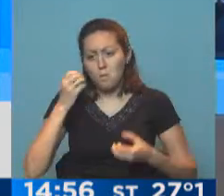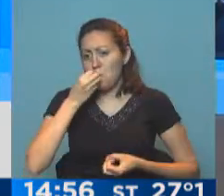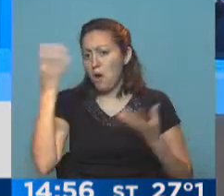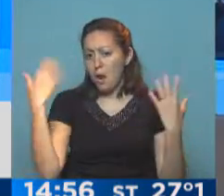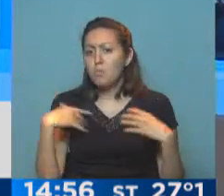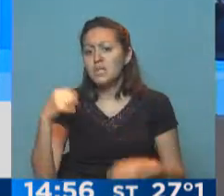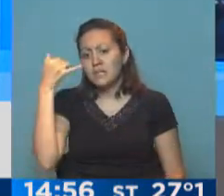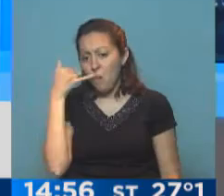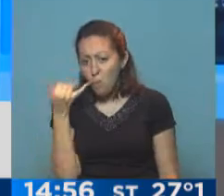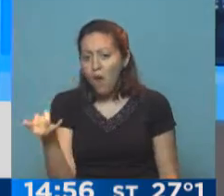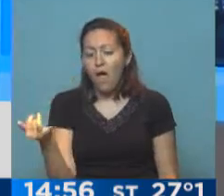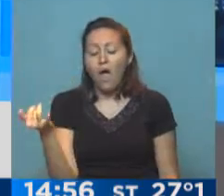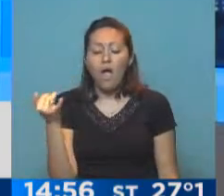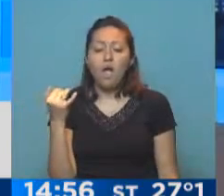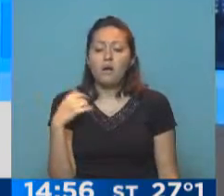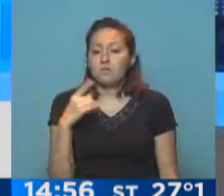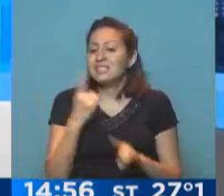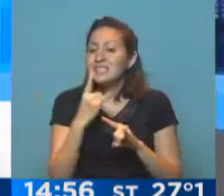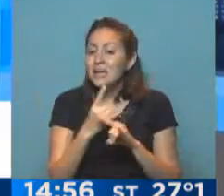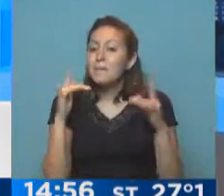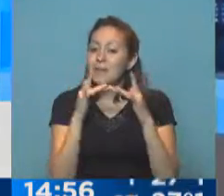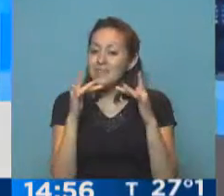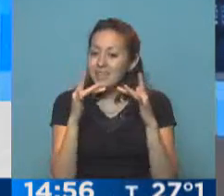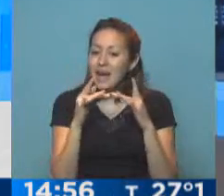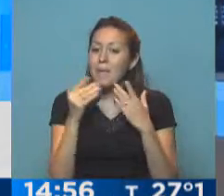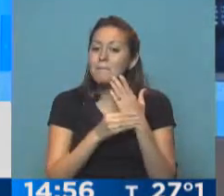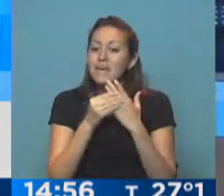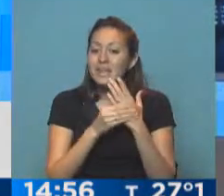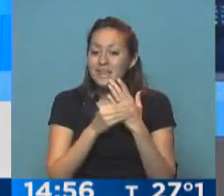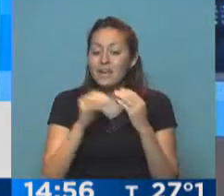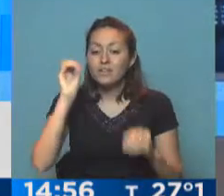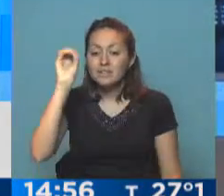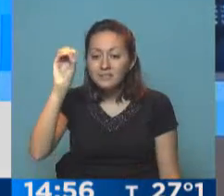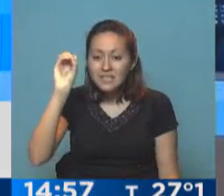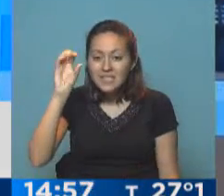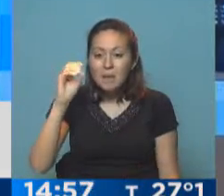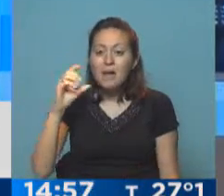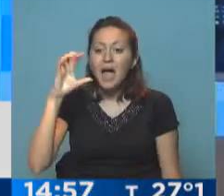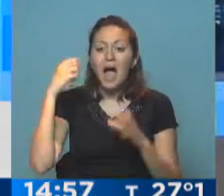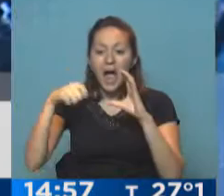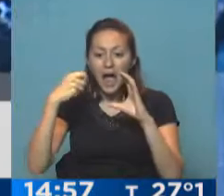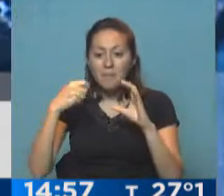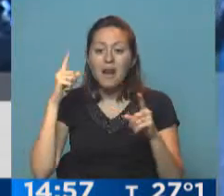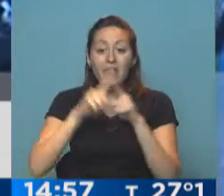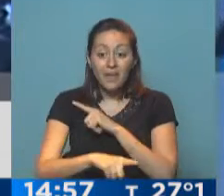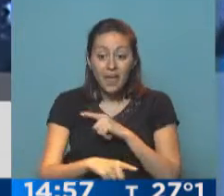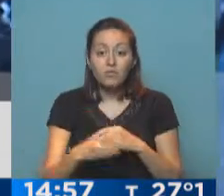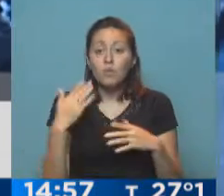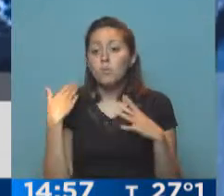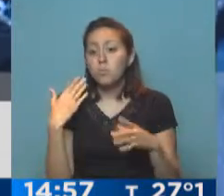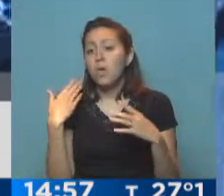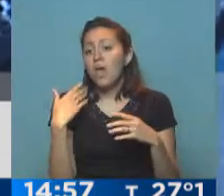su celular, siempre desde la página del Ministerio, un icono que dice cámaras en directo. La idea de esto es que haya